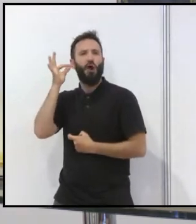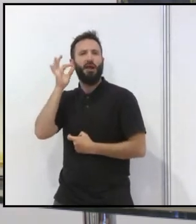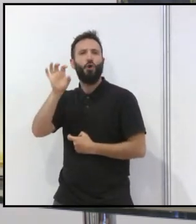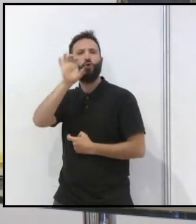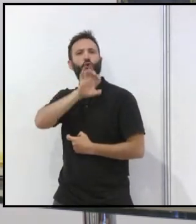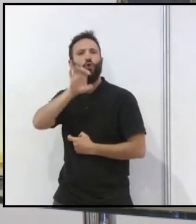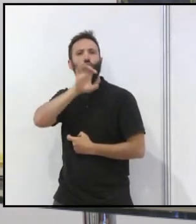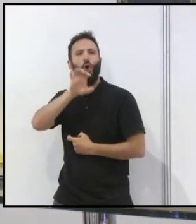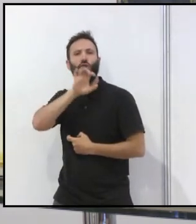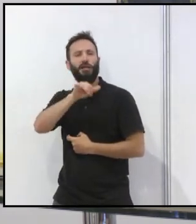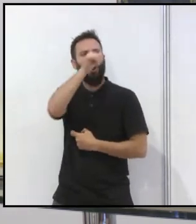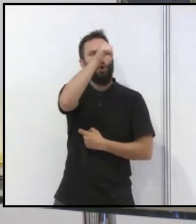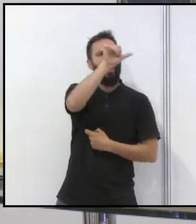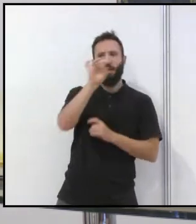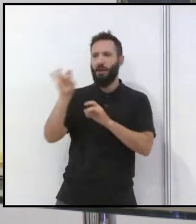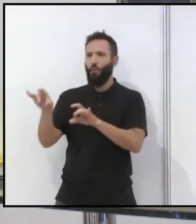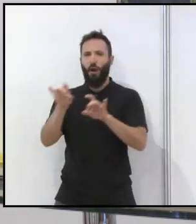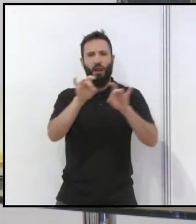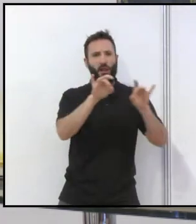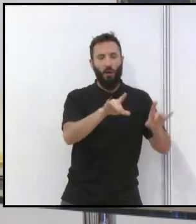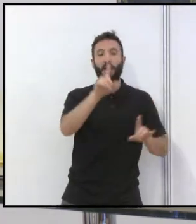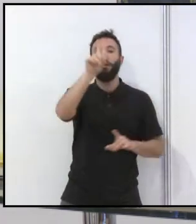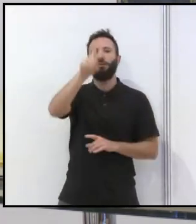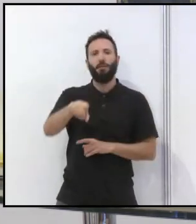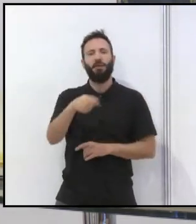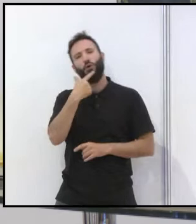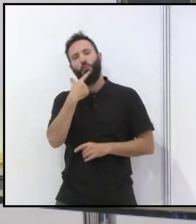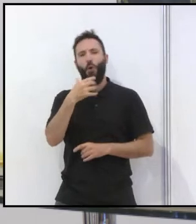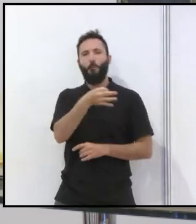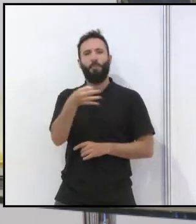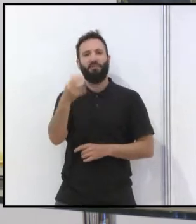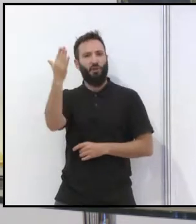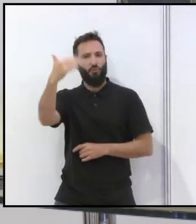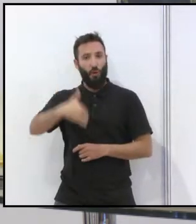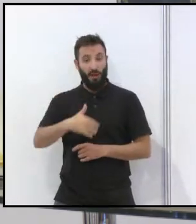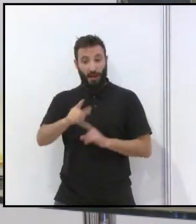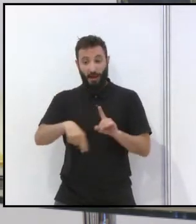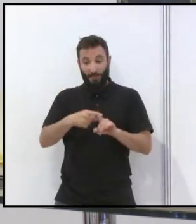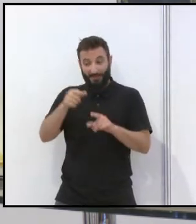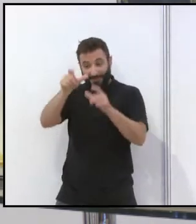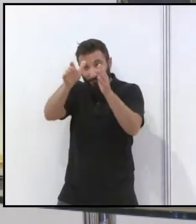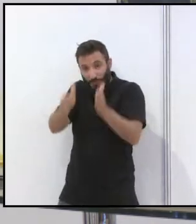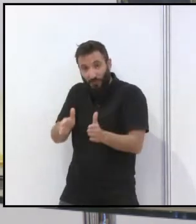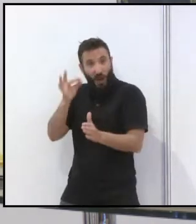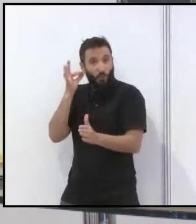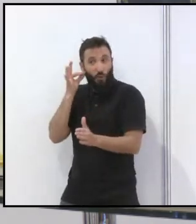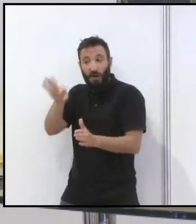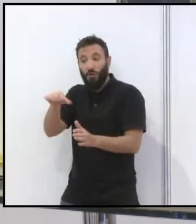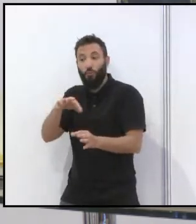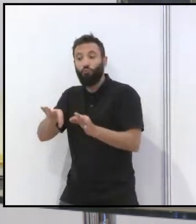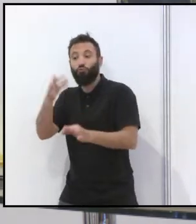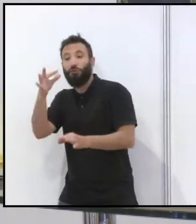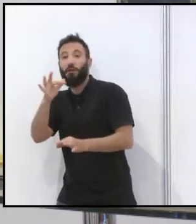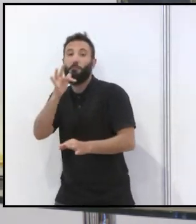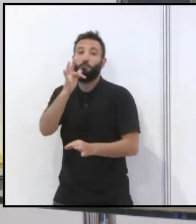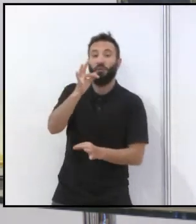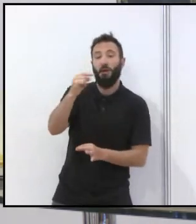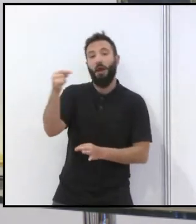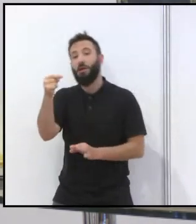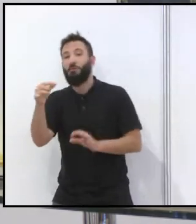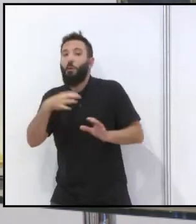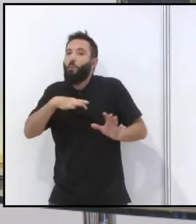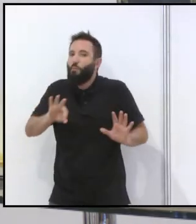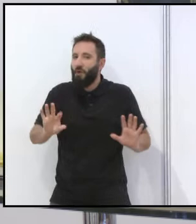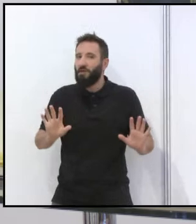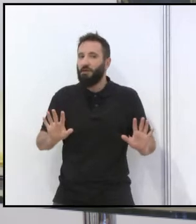hombres y tan imperfectas, ¿no? y cuya suerte puede ser buena o mala, pero en todo caso